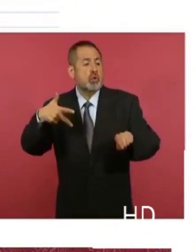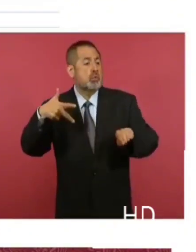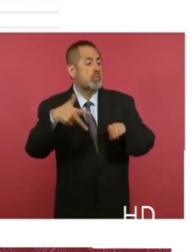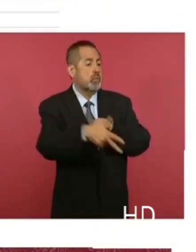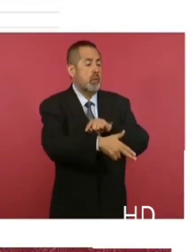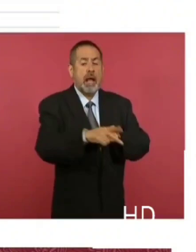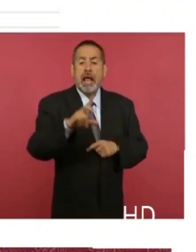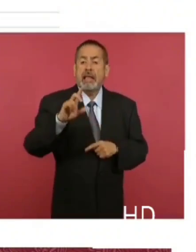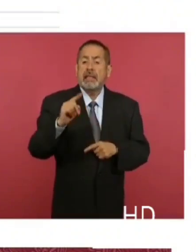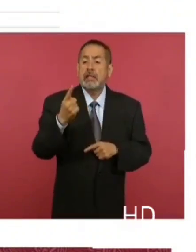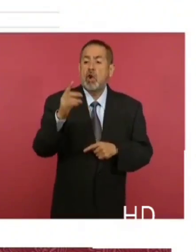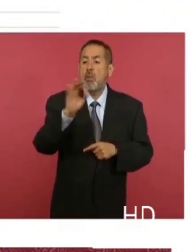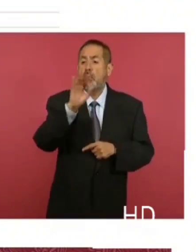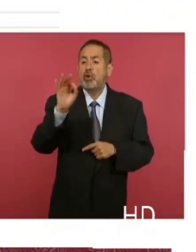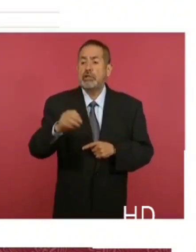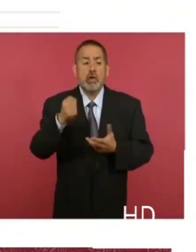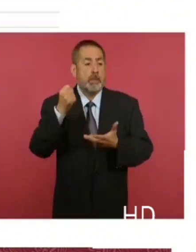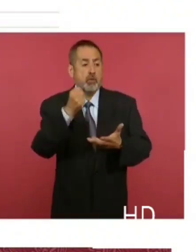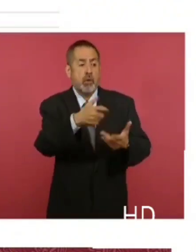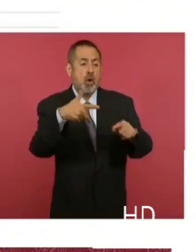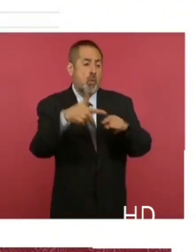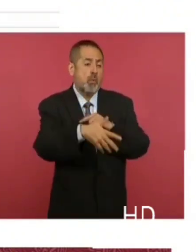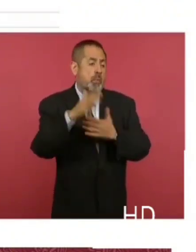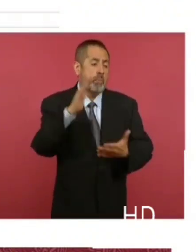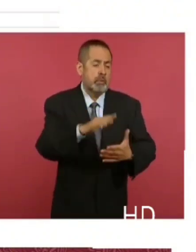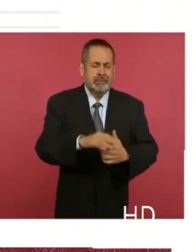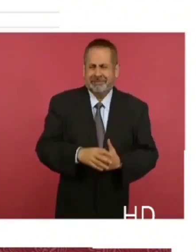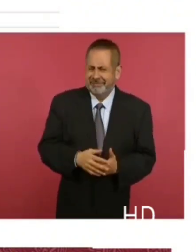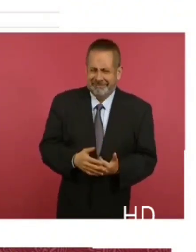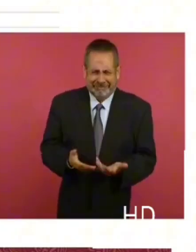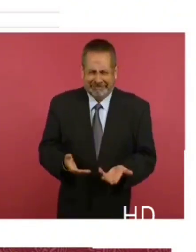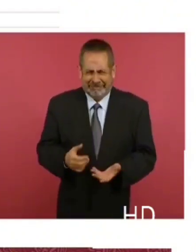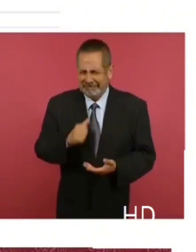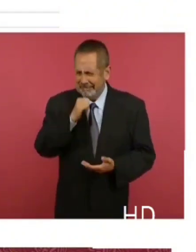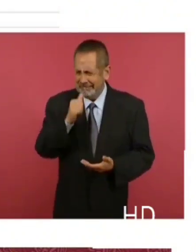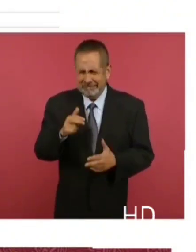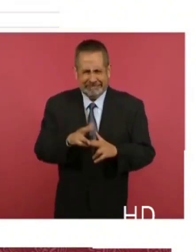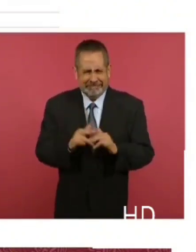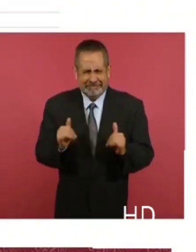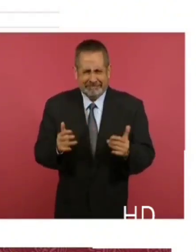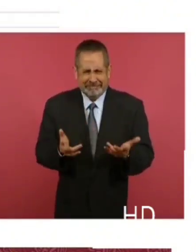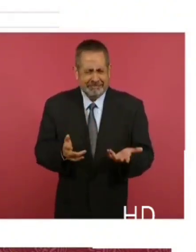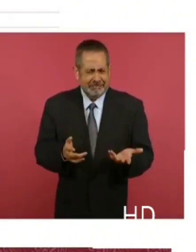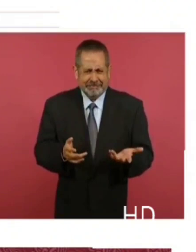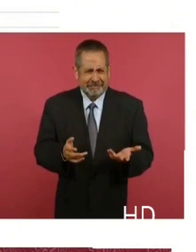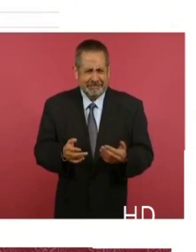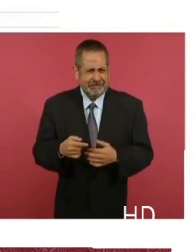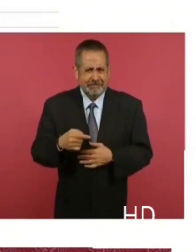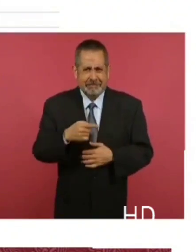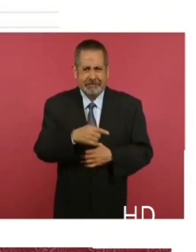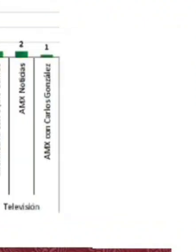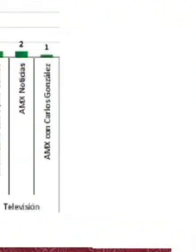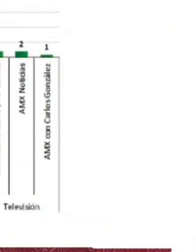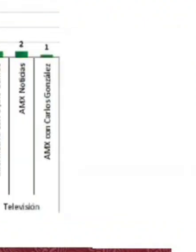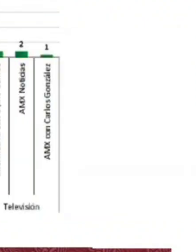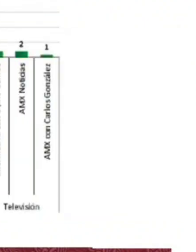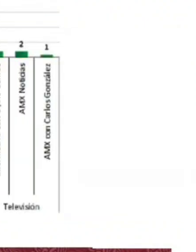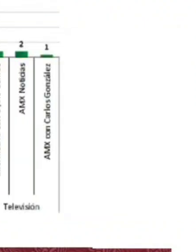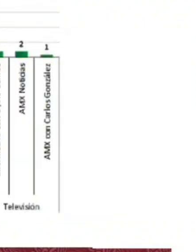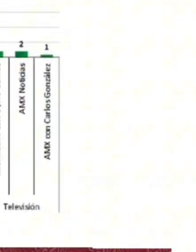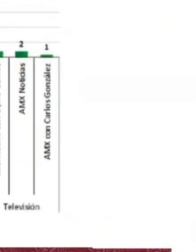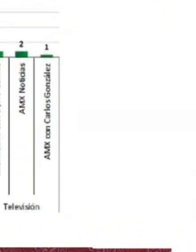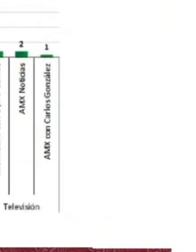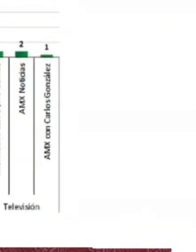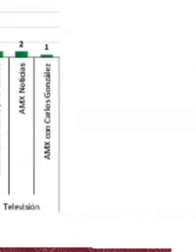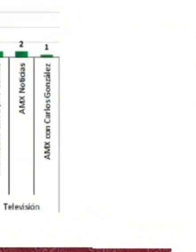Suprema Corte de Justicia de la Nación. Cuando pensamos que no pueden ir más lejos, inventan este tipo